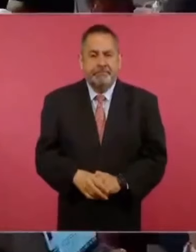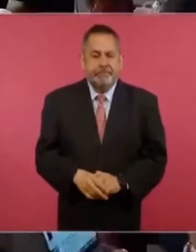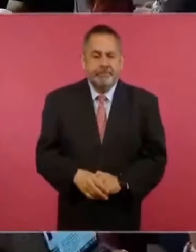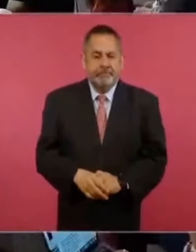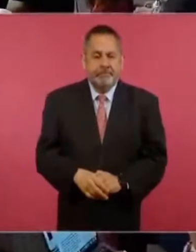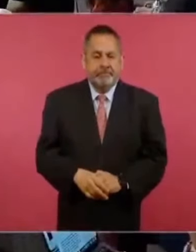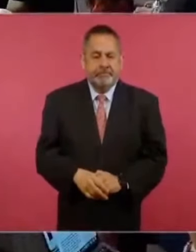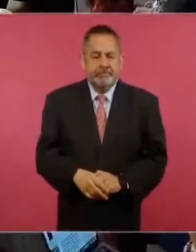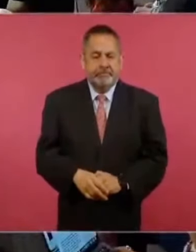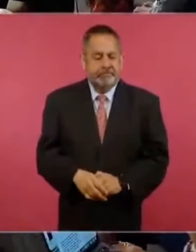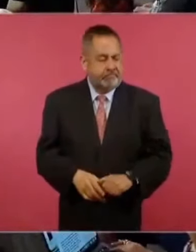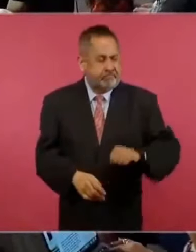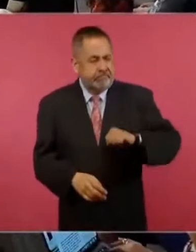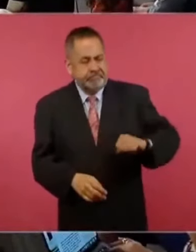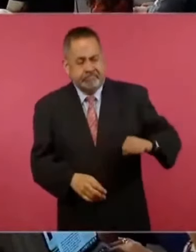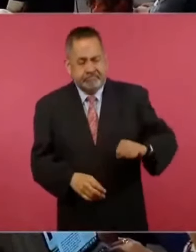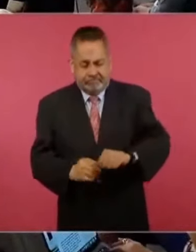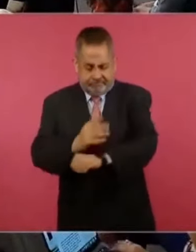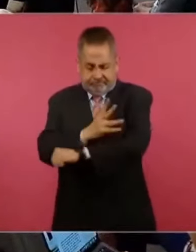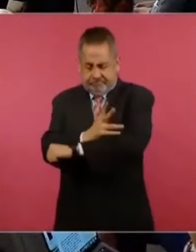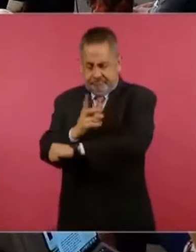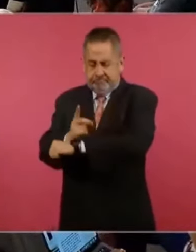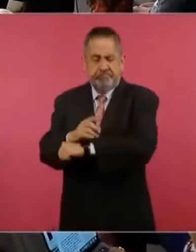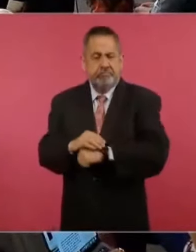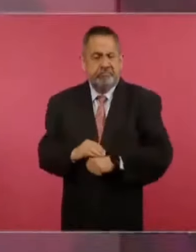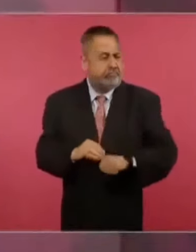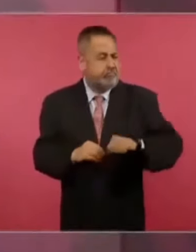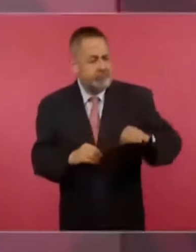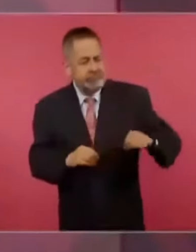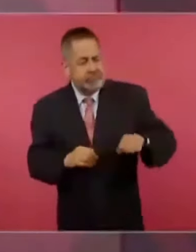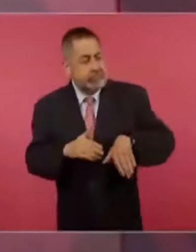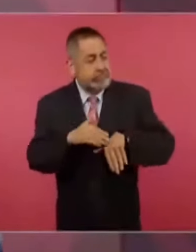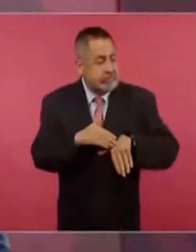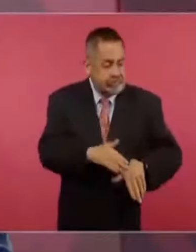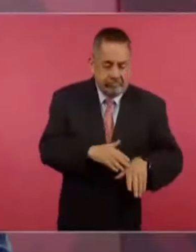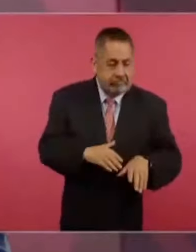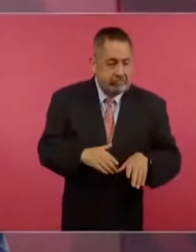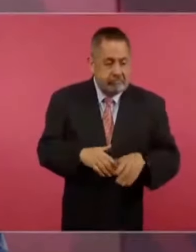No se resiste a la primera,